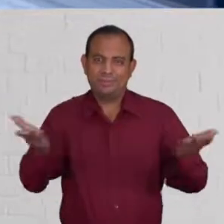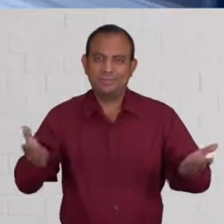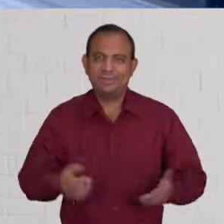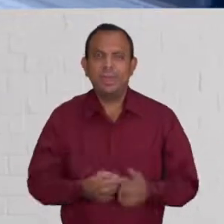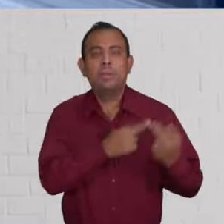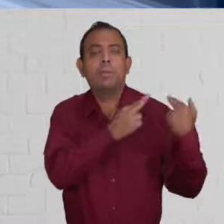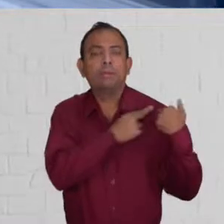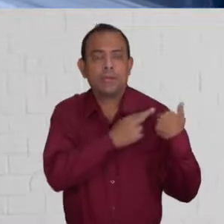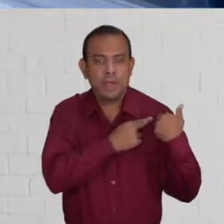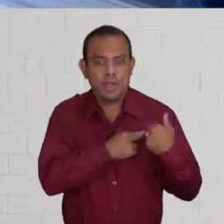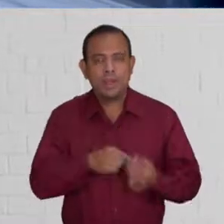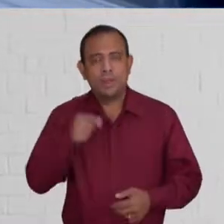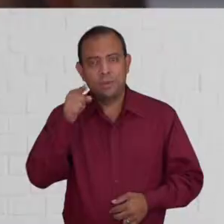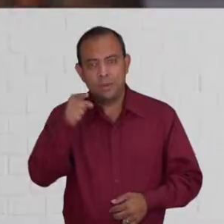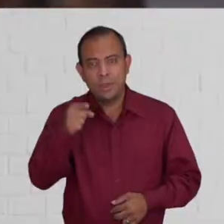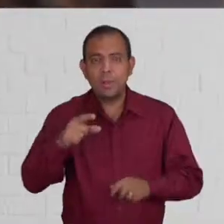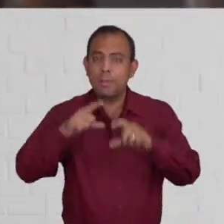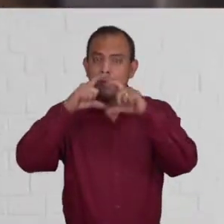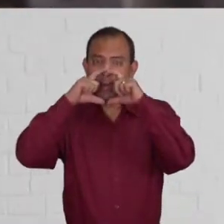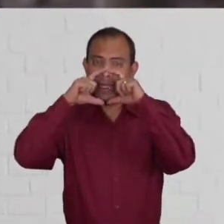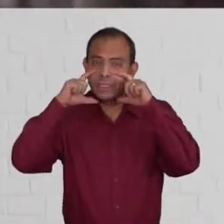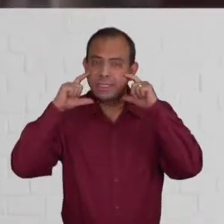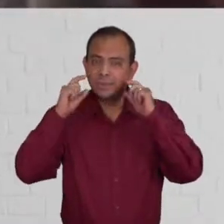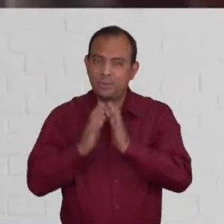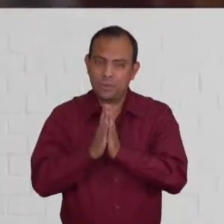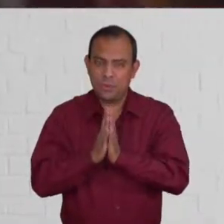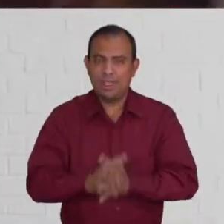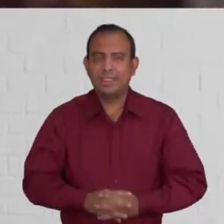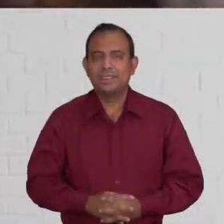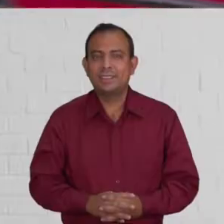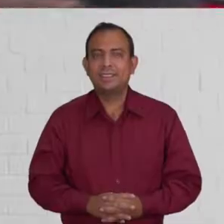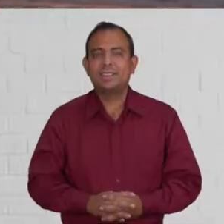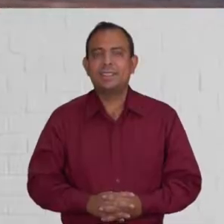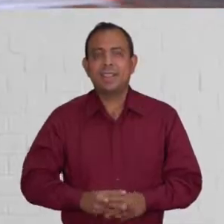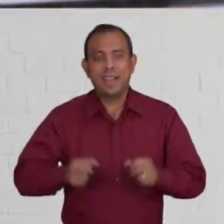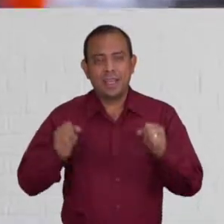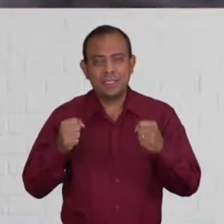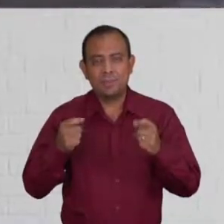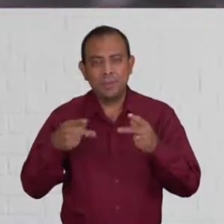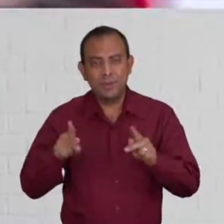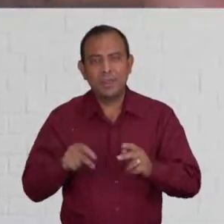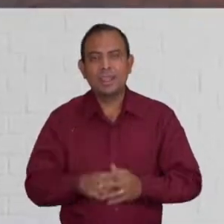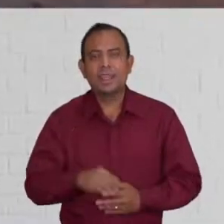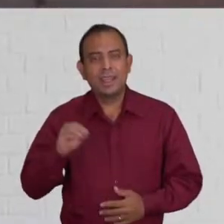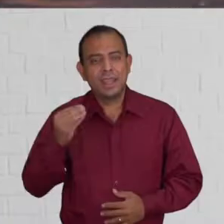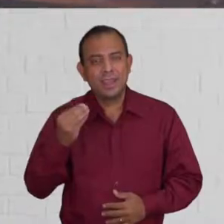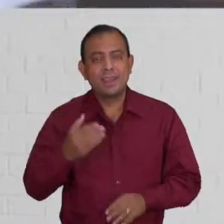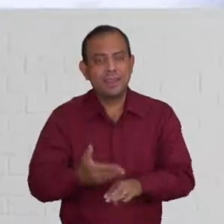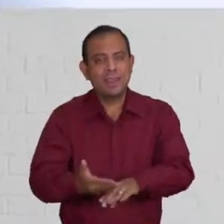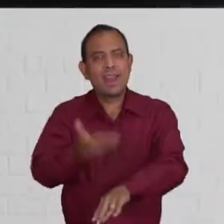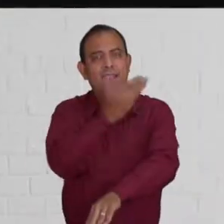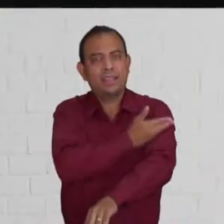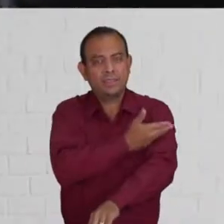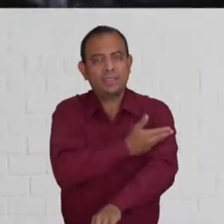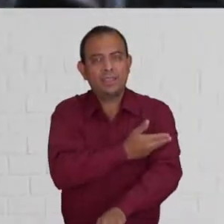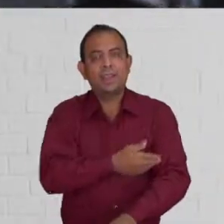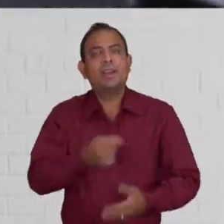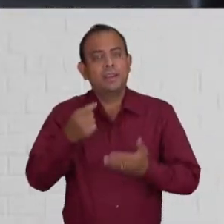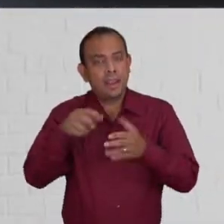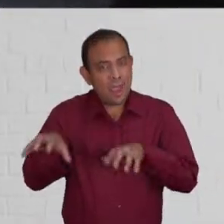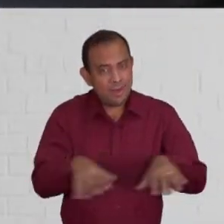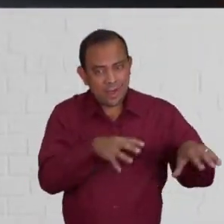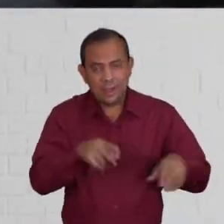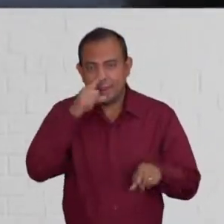distanciamiento social responsable y la utilización de la mascarilla pero se hace oportuno mencionar que ante ese aumento de actividad